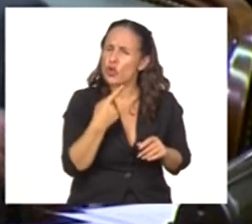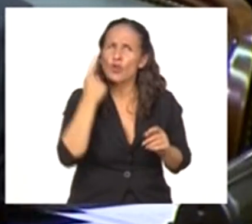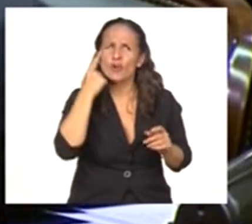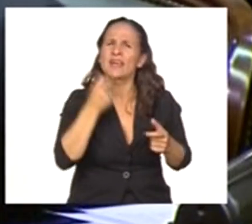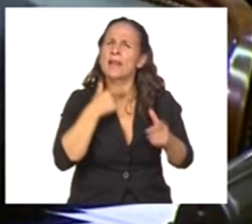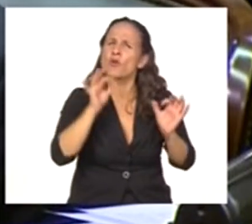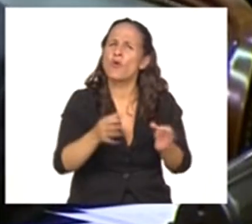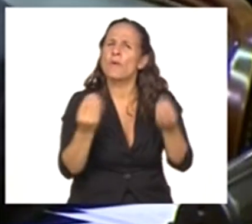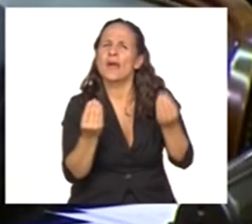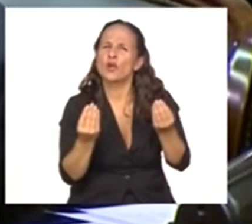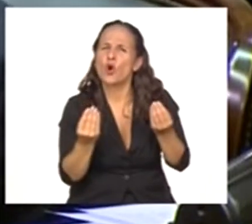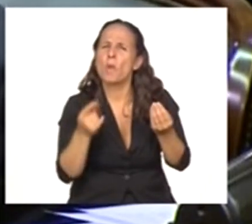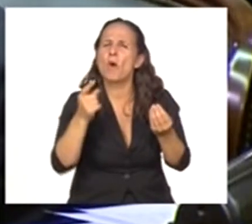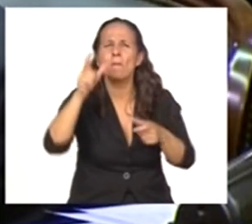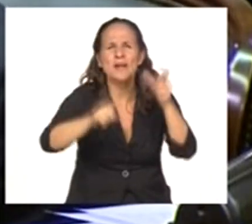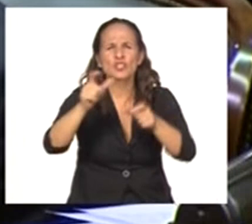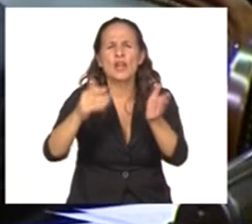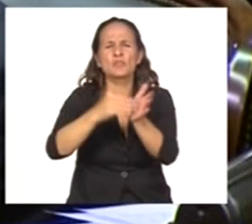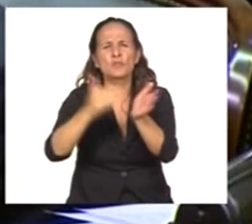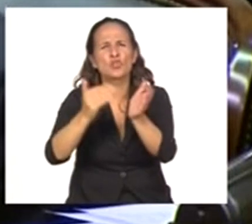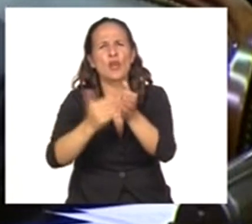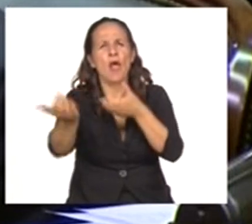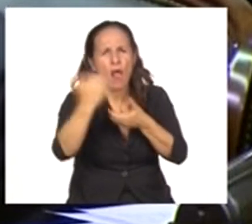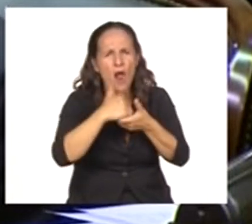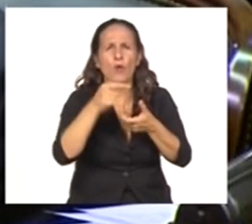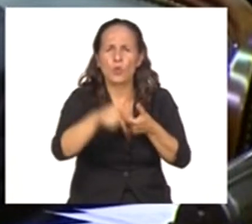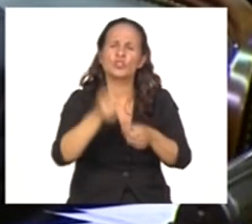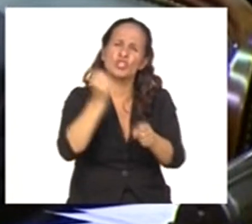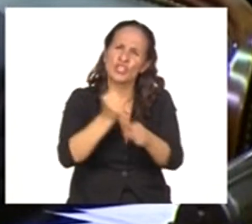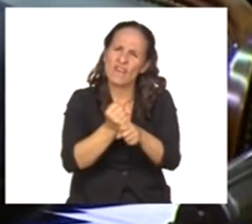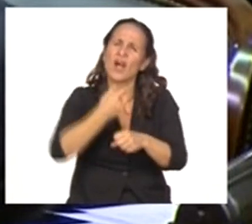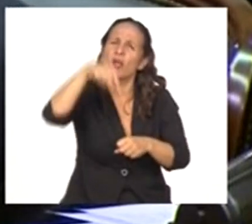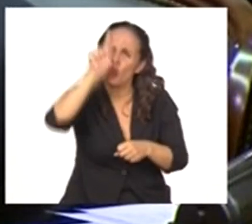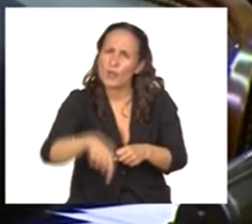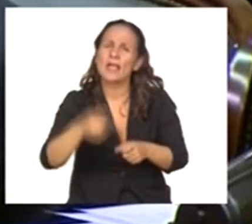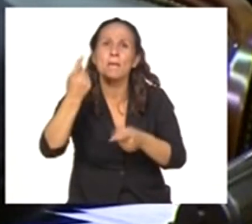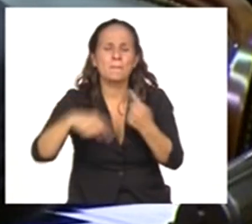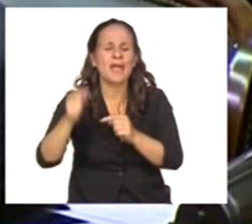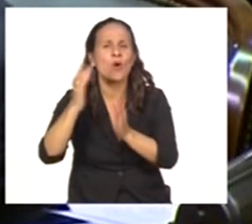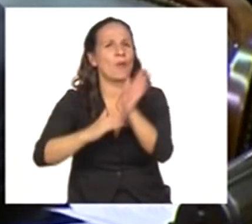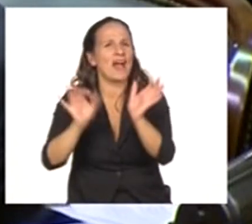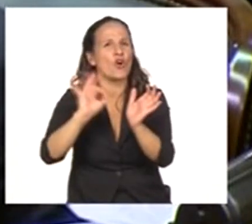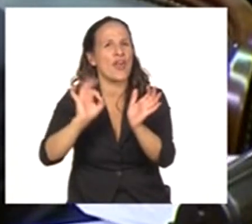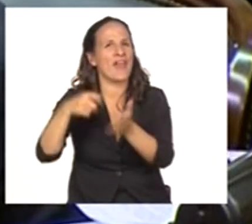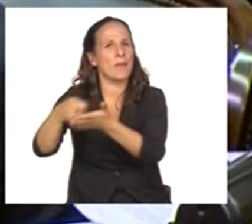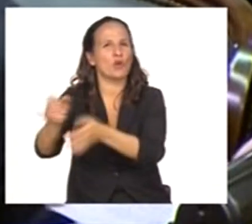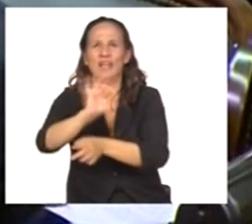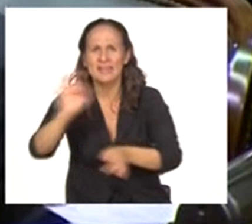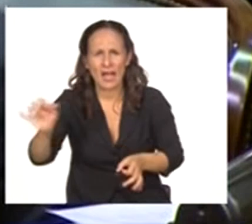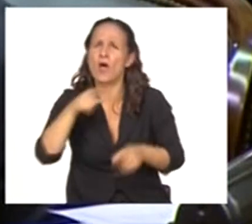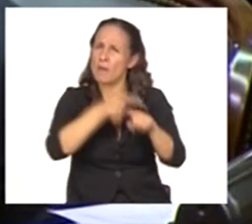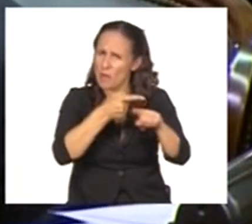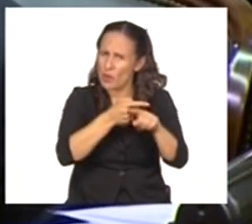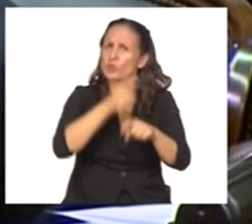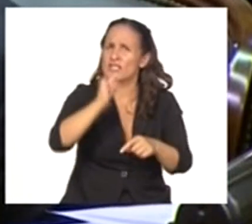manera incluimos a millones y millones de argentinos que trabajan día y noche pero no aportan al sistema previsional. Que estamos dispuestos a discutir